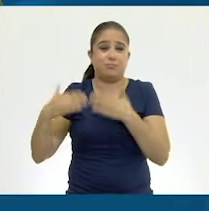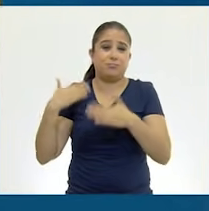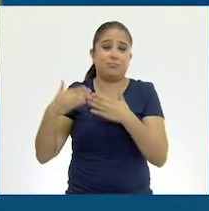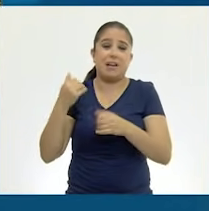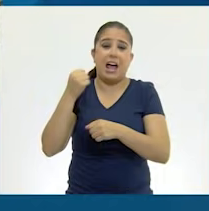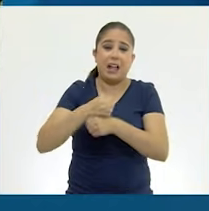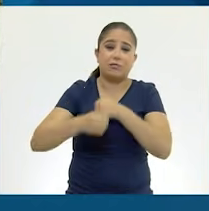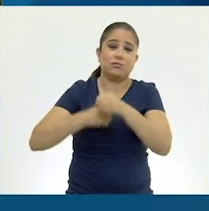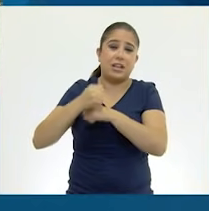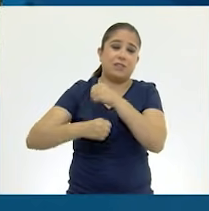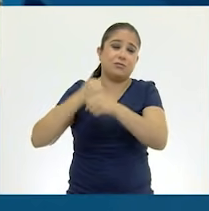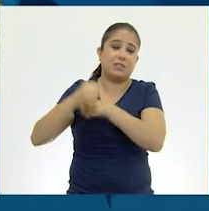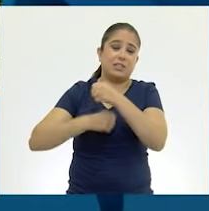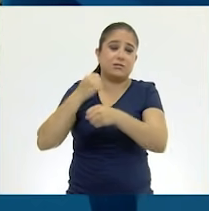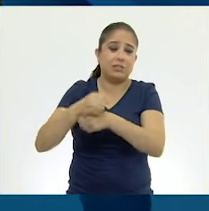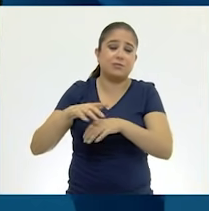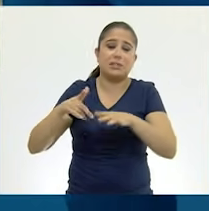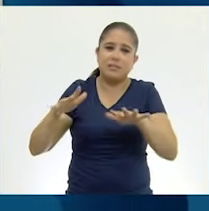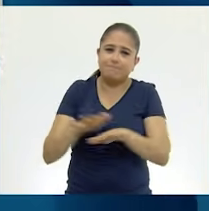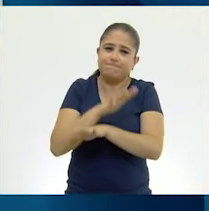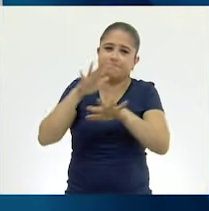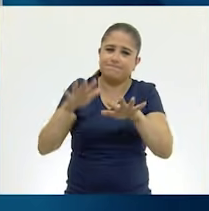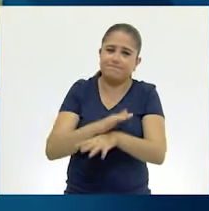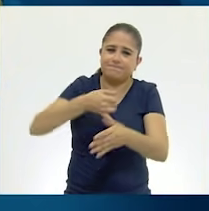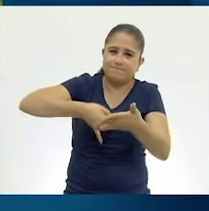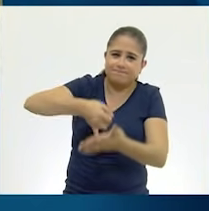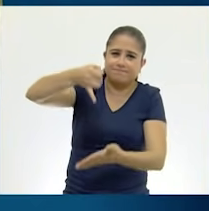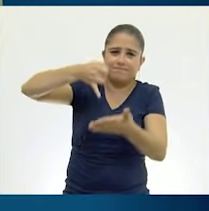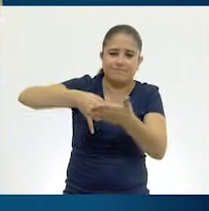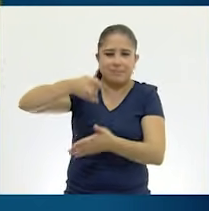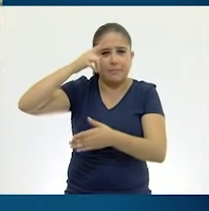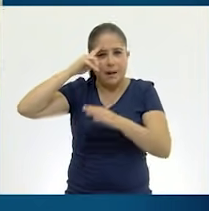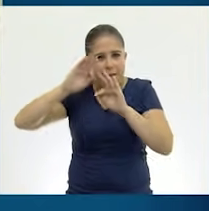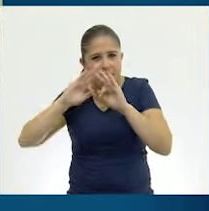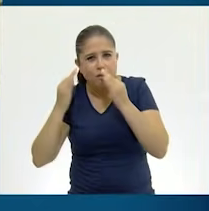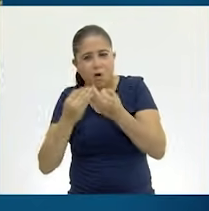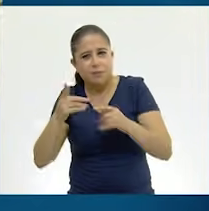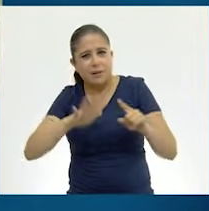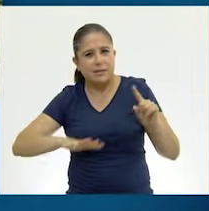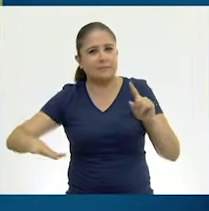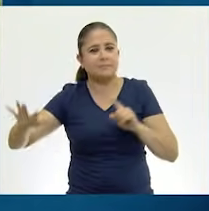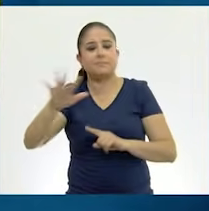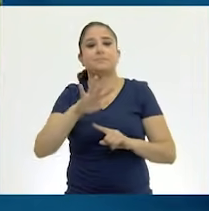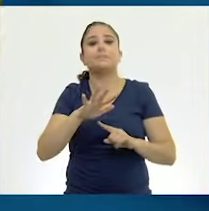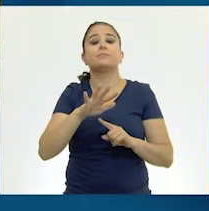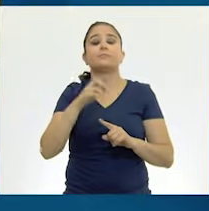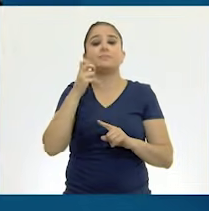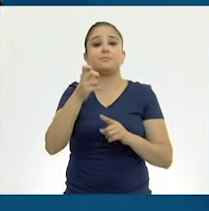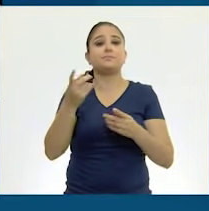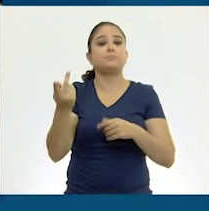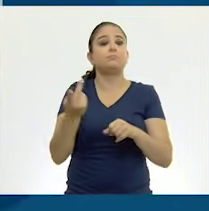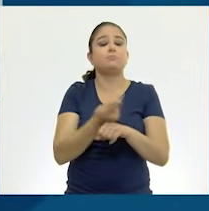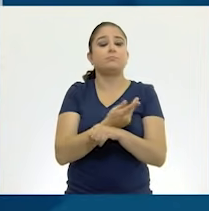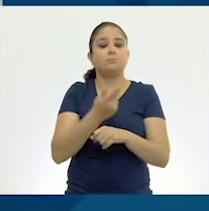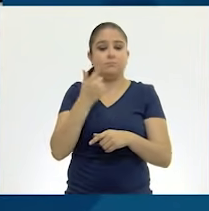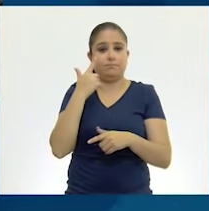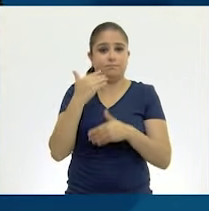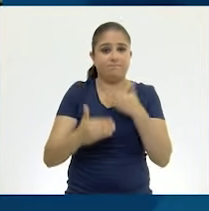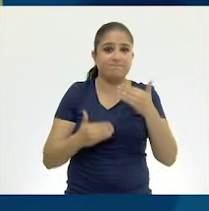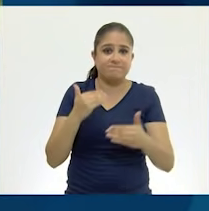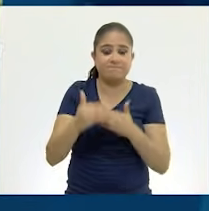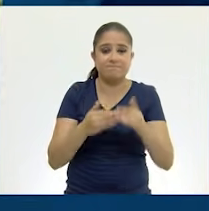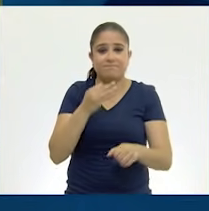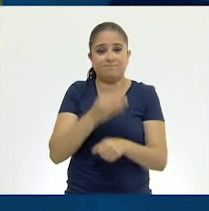cientos de años, la forma domesticada comenzó a separarse de la forma silvestre. Como consecuencia de este proceso, en